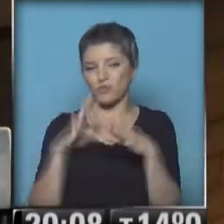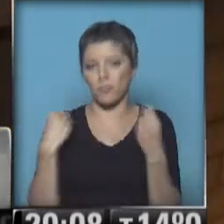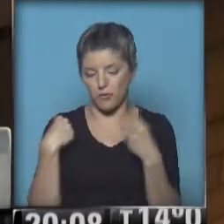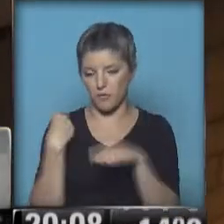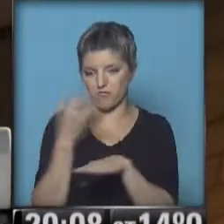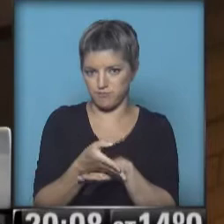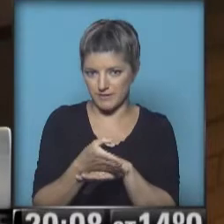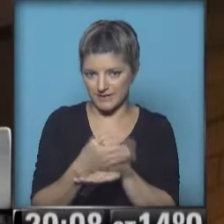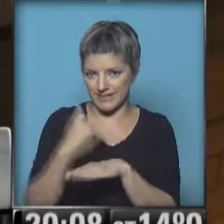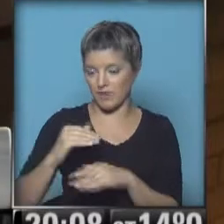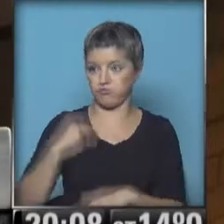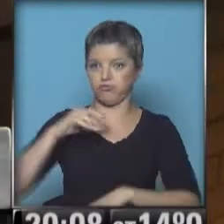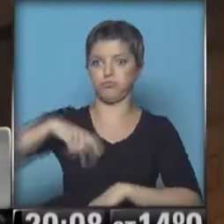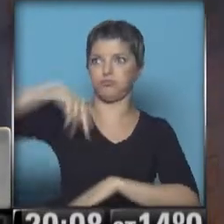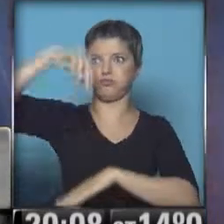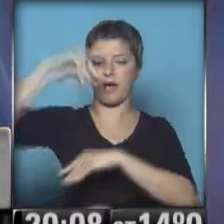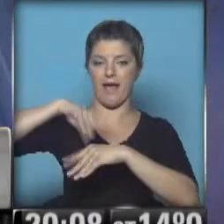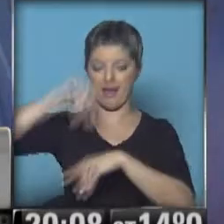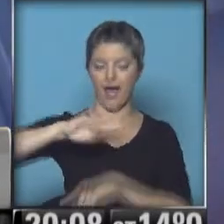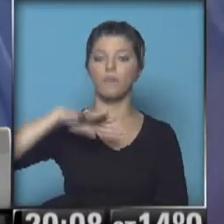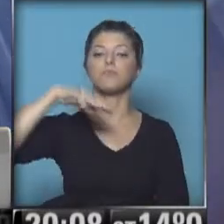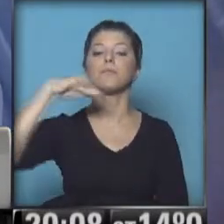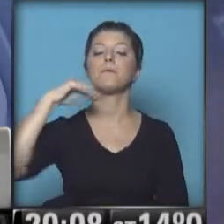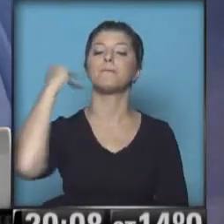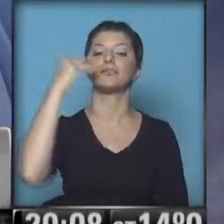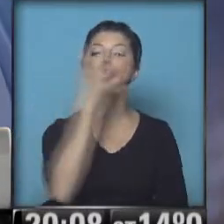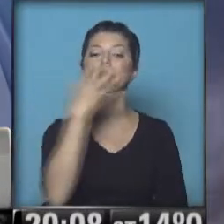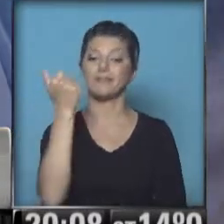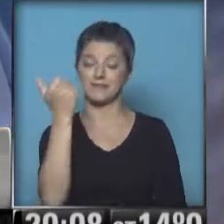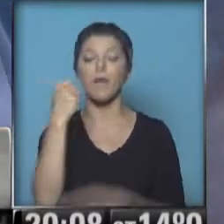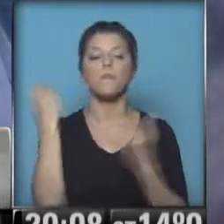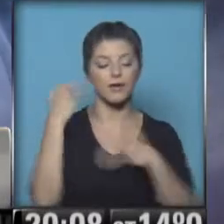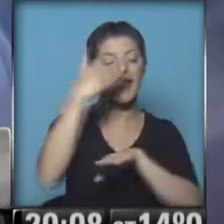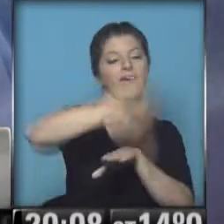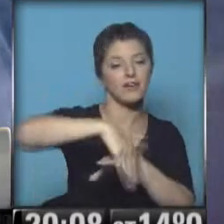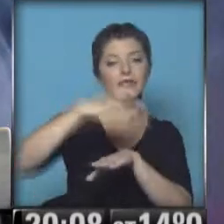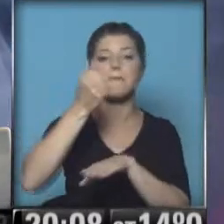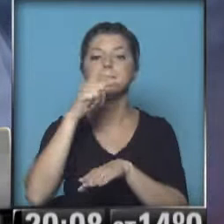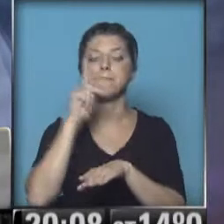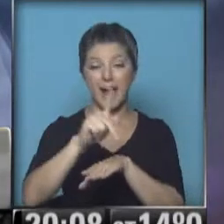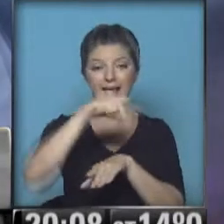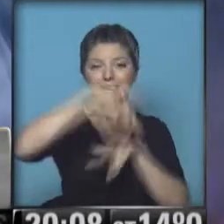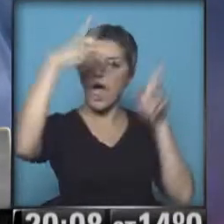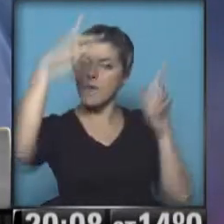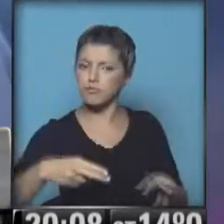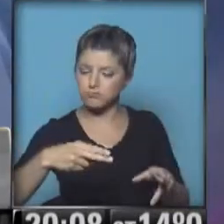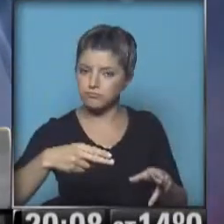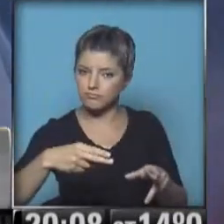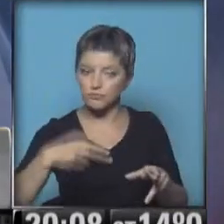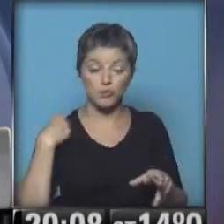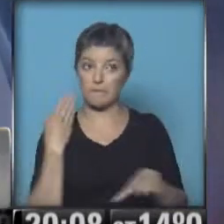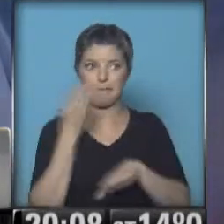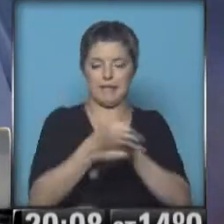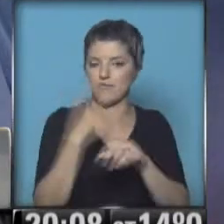instantes que subimos a este piso 46 porque la famosa avenida park avenue estuvo cortada literalmente no podía